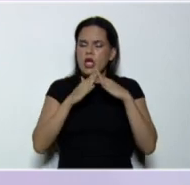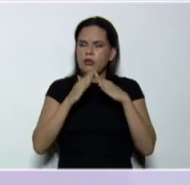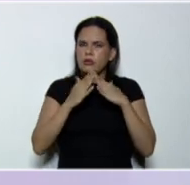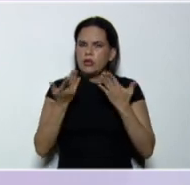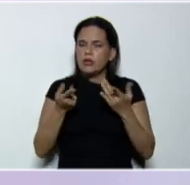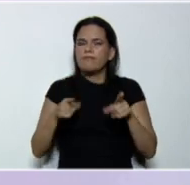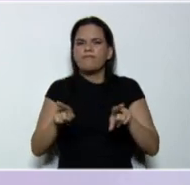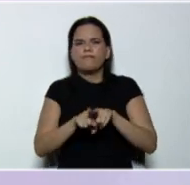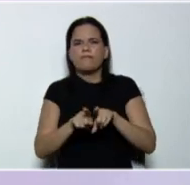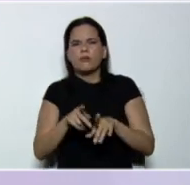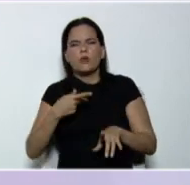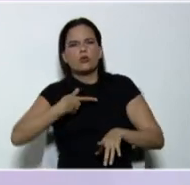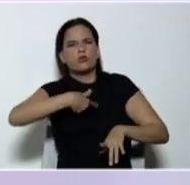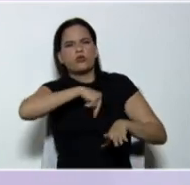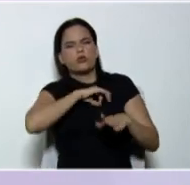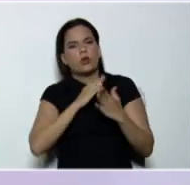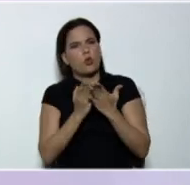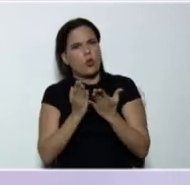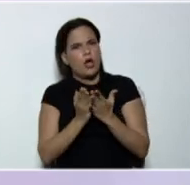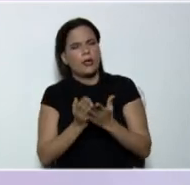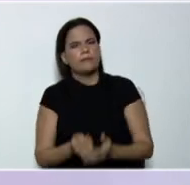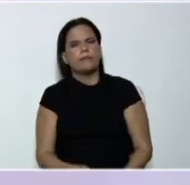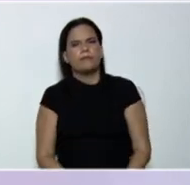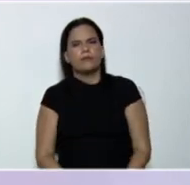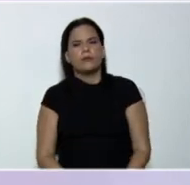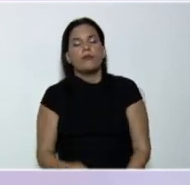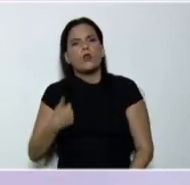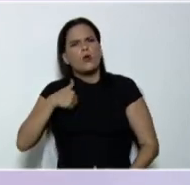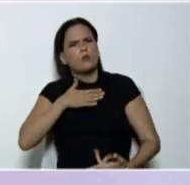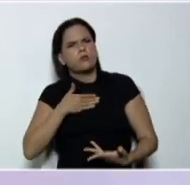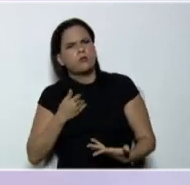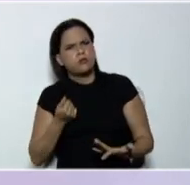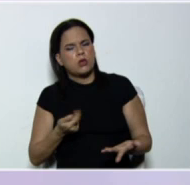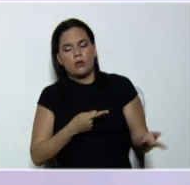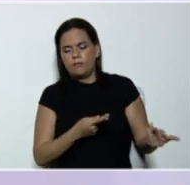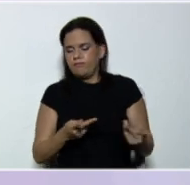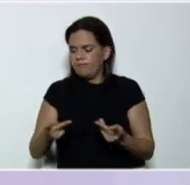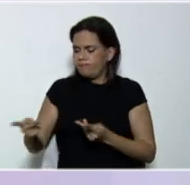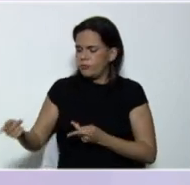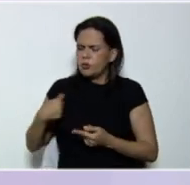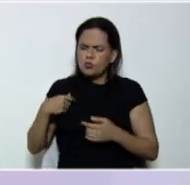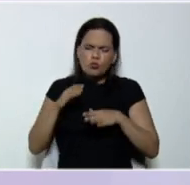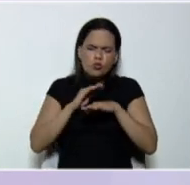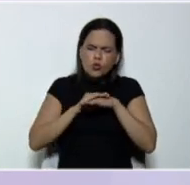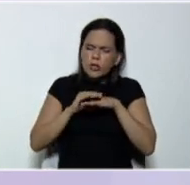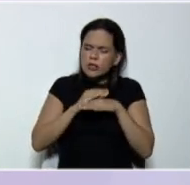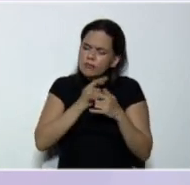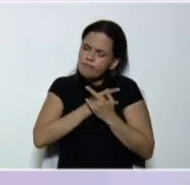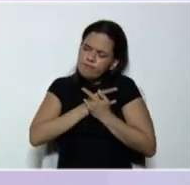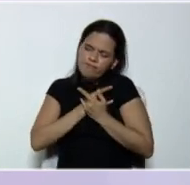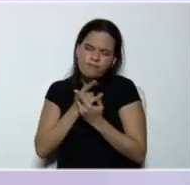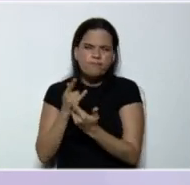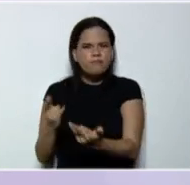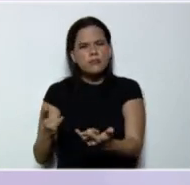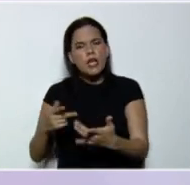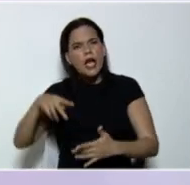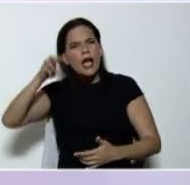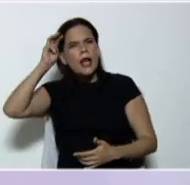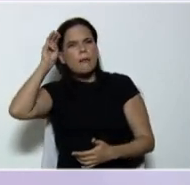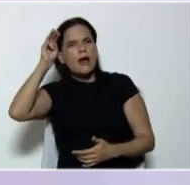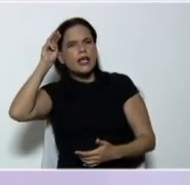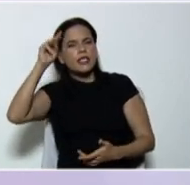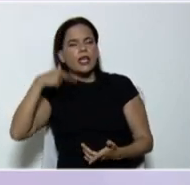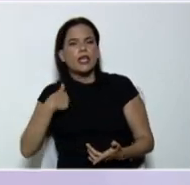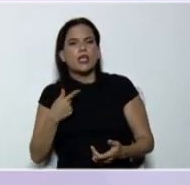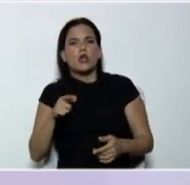que también es nuestra escuela por ahora. Así que yo quiero que recibamos con mucho cariño a la maestra Yelixa León, que